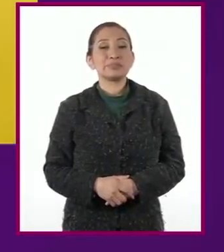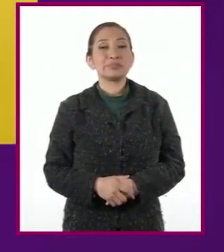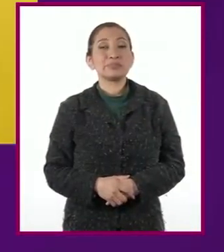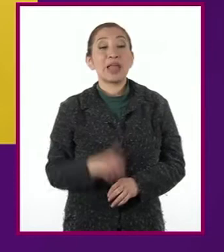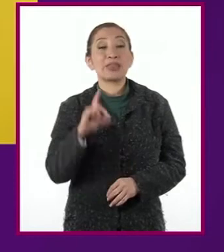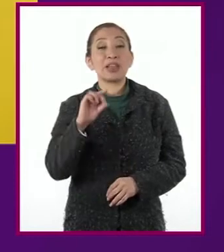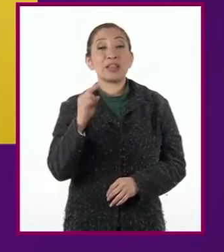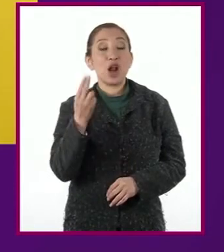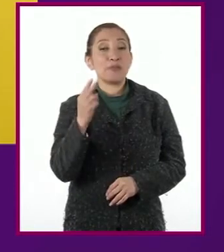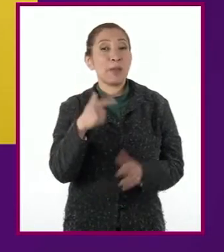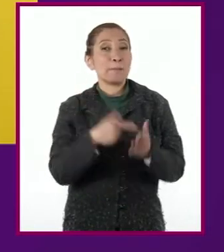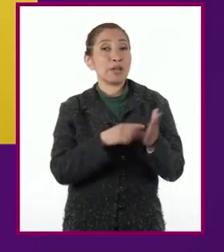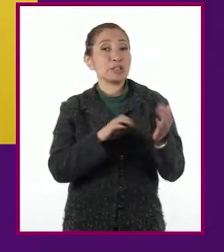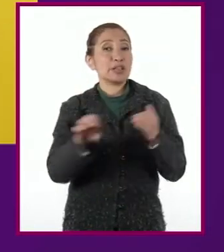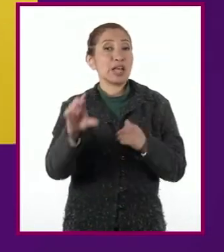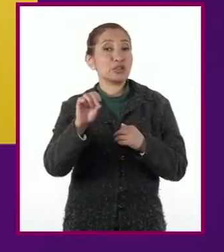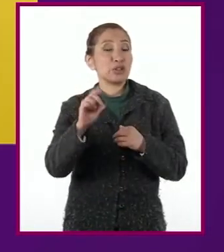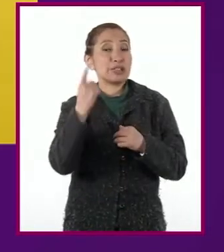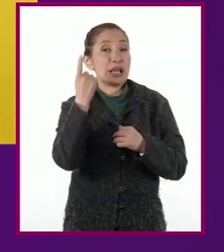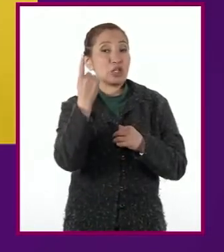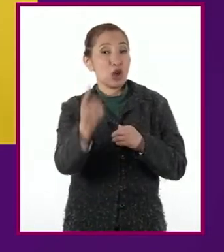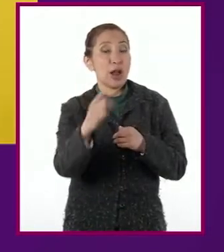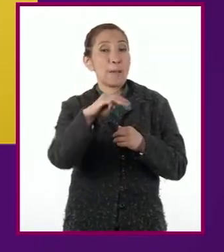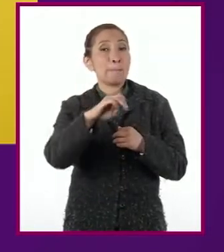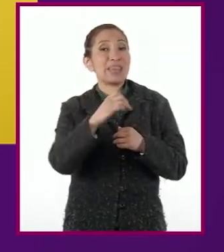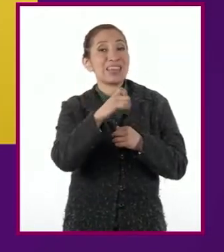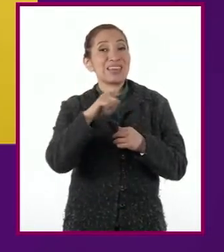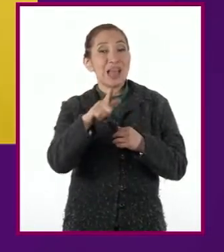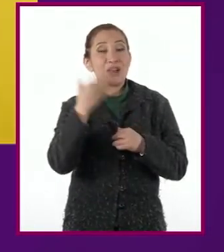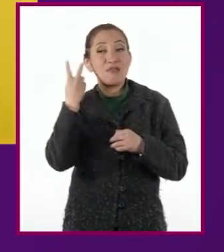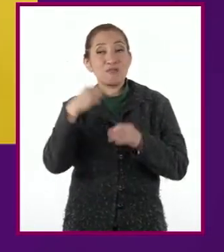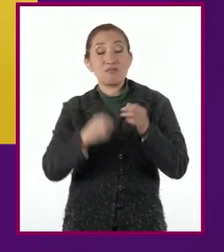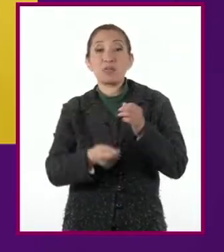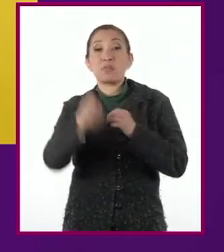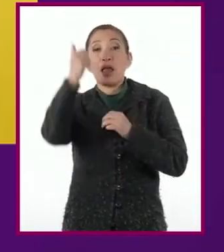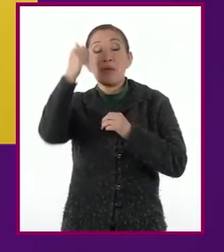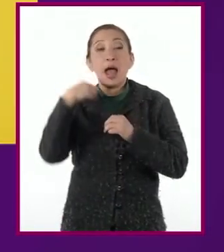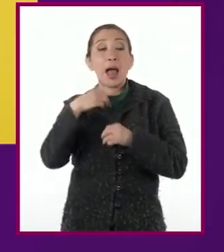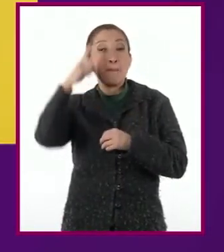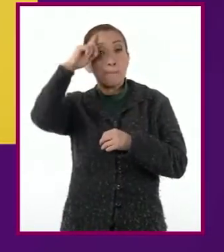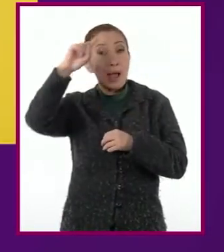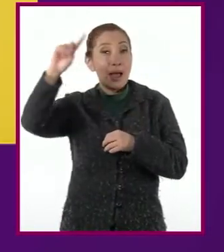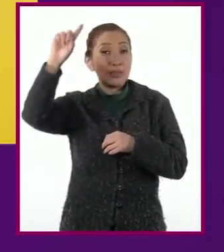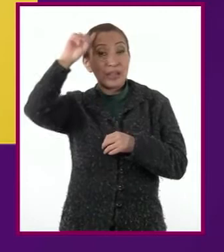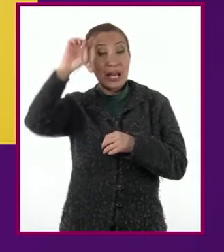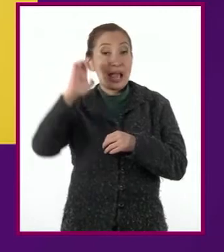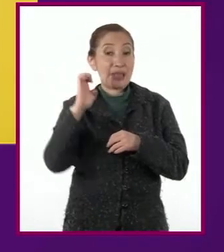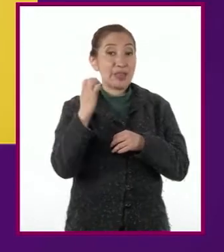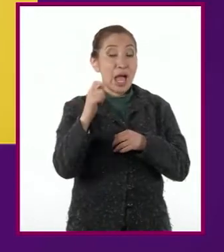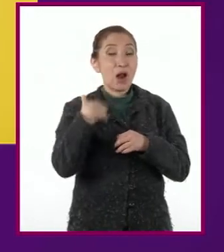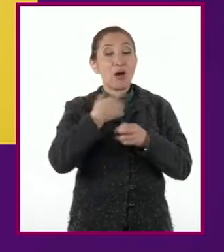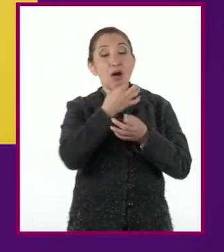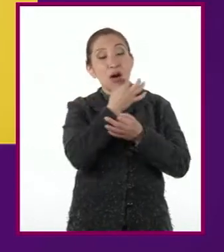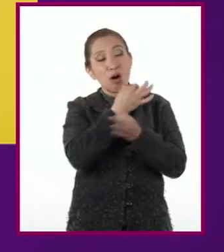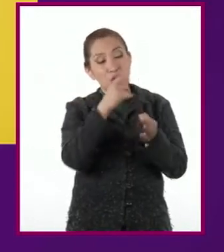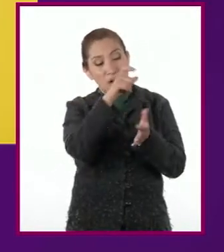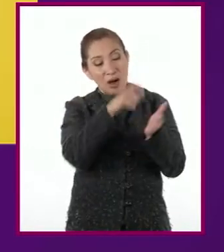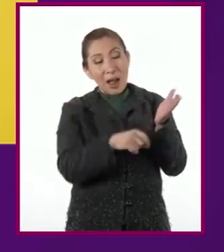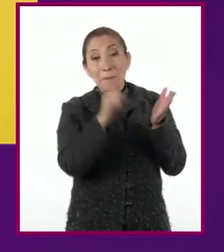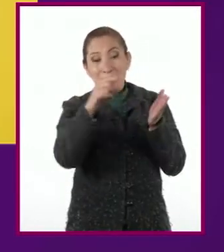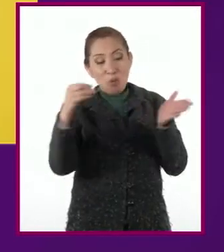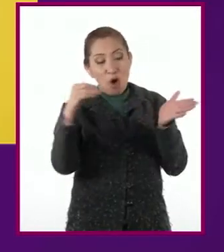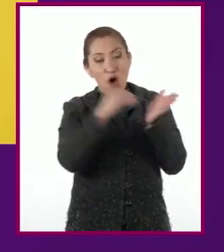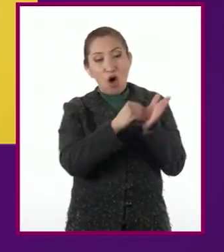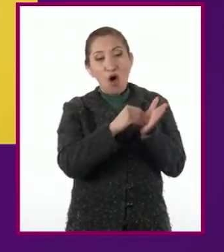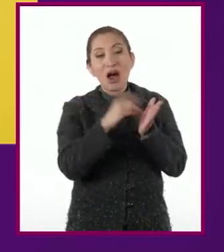El 30 de noviembre de 1931, Miguel Hernández viajó por primera vez a Madrid. En enero se publicó un artículo del poeta